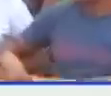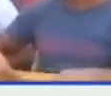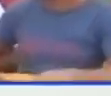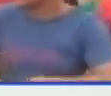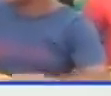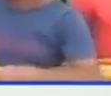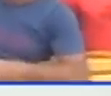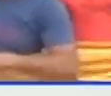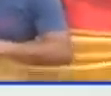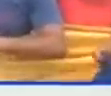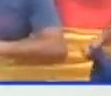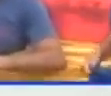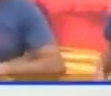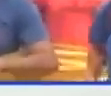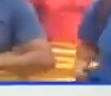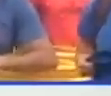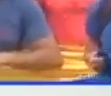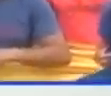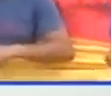Tremenda pepa de sol hoy.